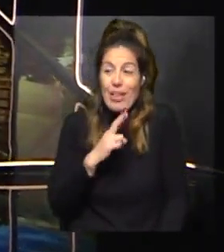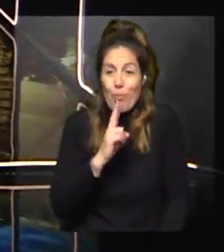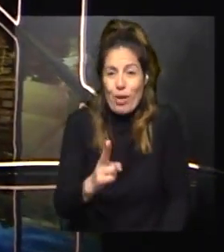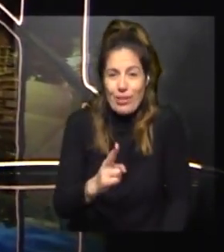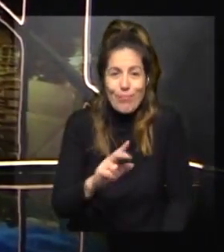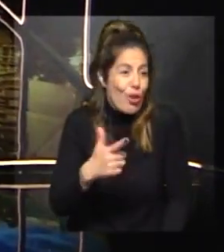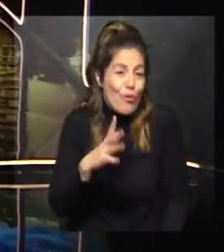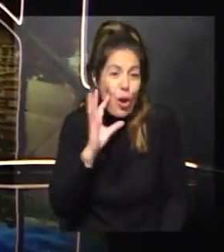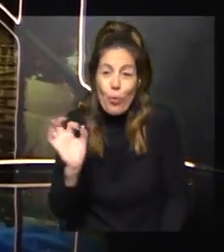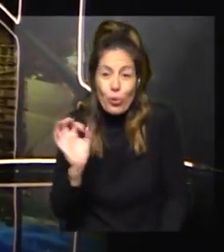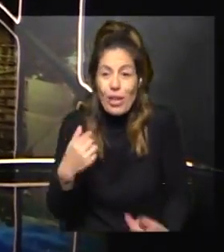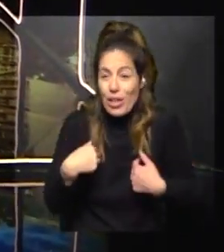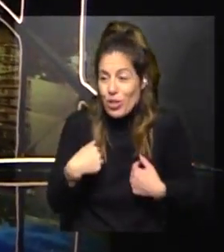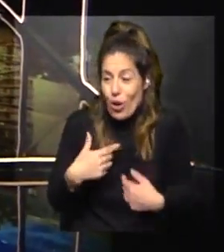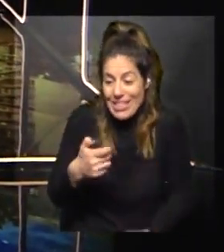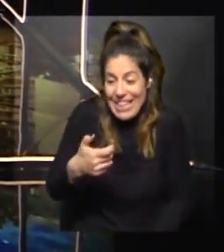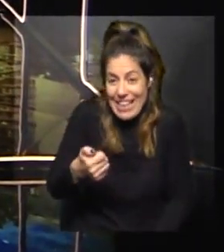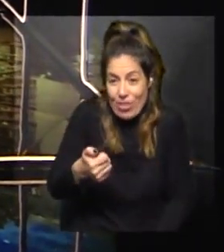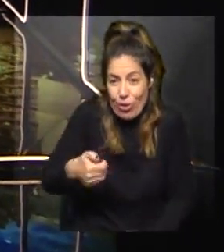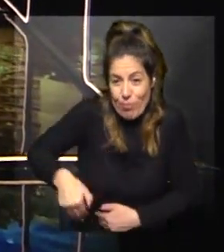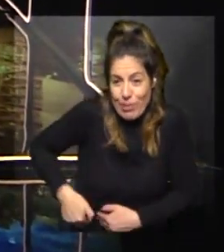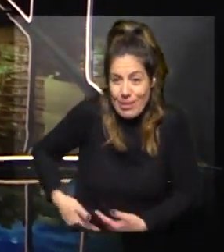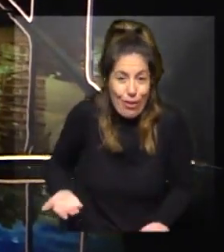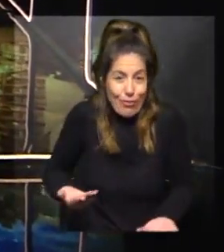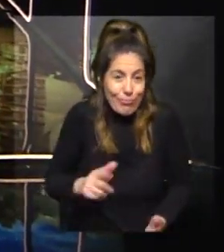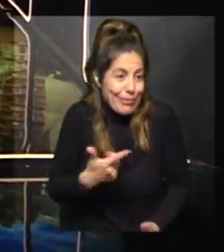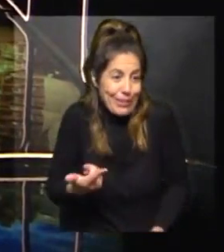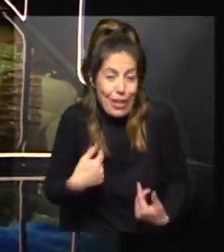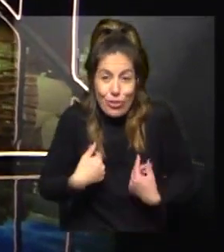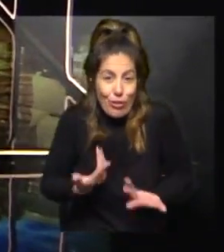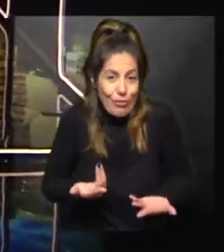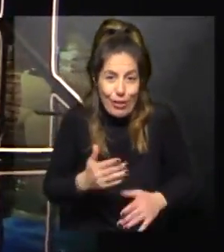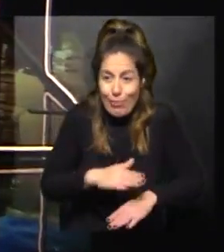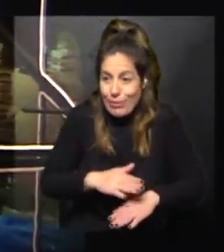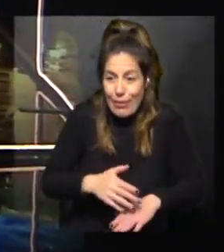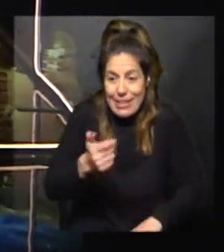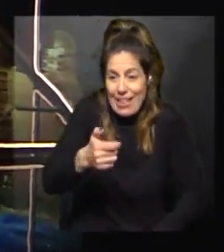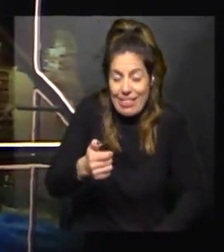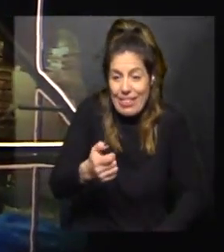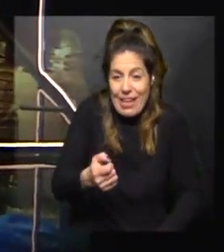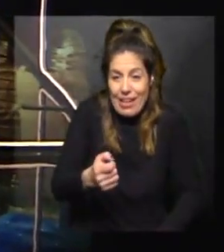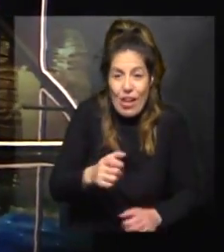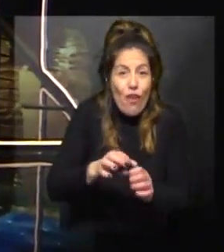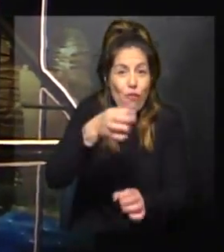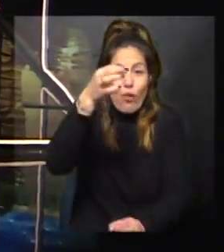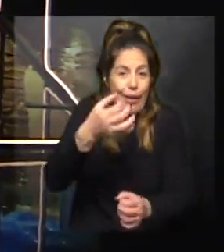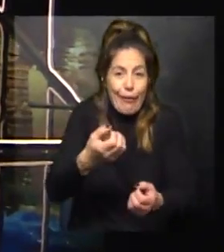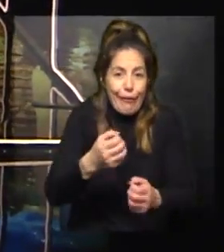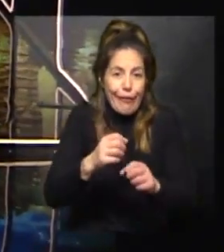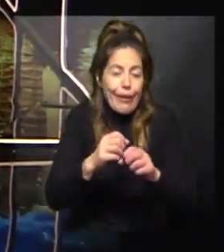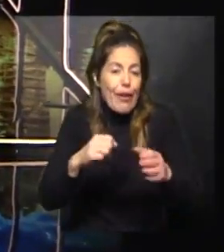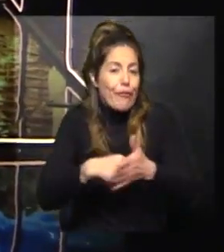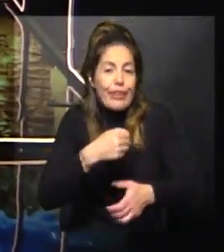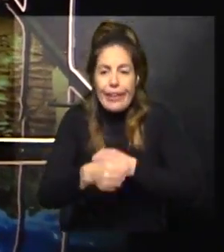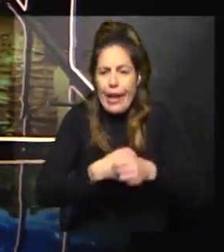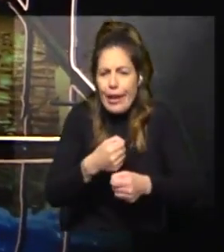había chance de que tuviera un encendedor en el pantalón ni siquiera soy de los encargados de encender los fuegos artificiales en la celebración de fin de año